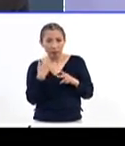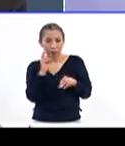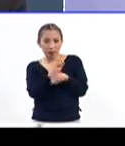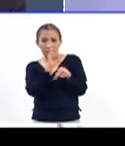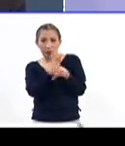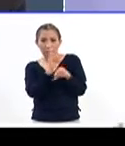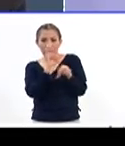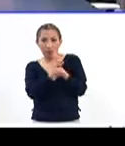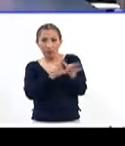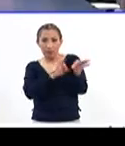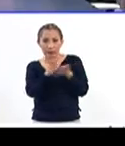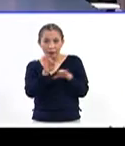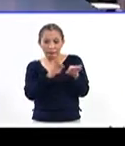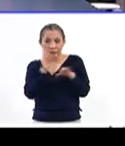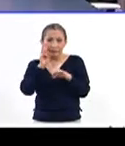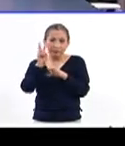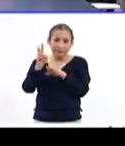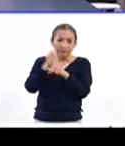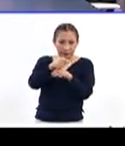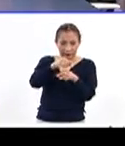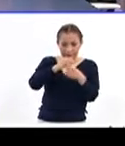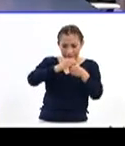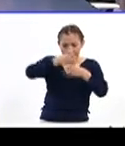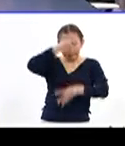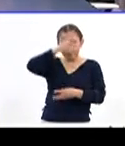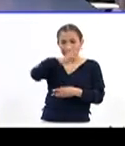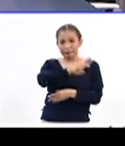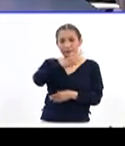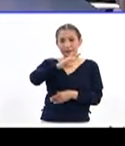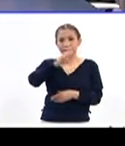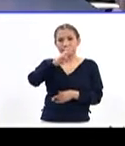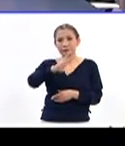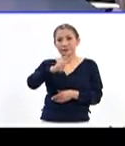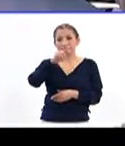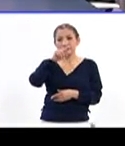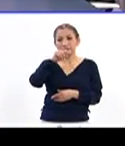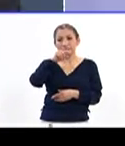observatorio laboral, ahí pueden ingresar, es